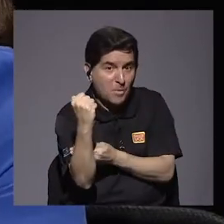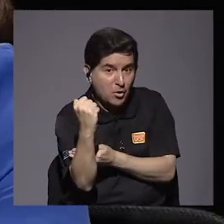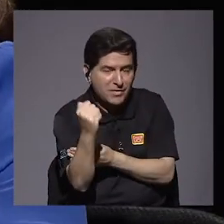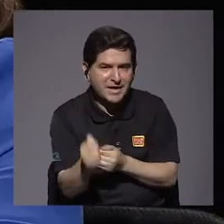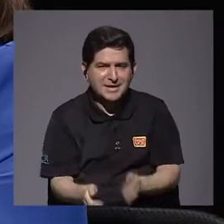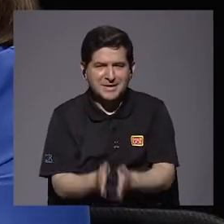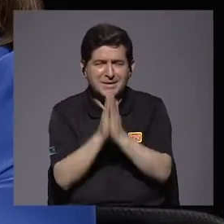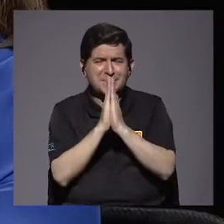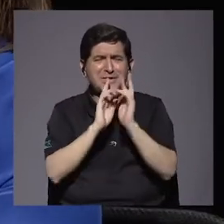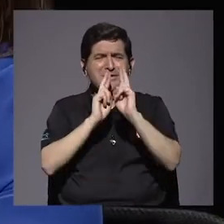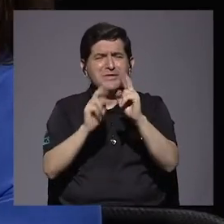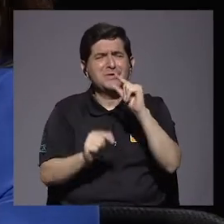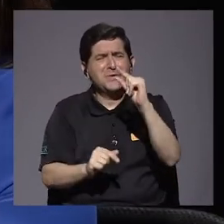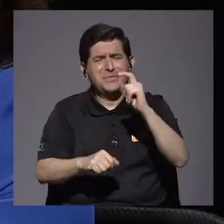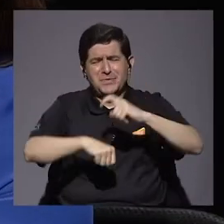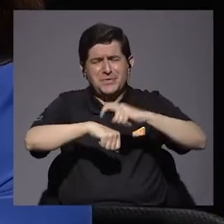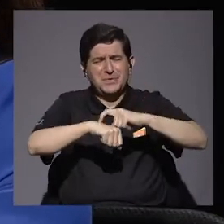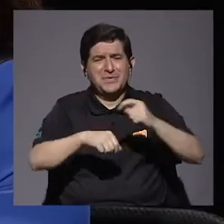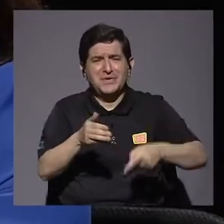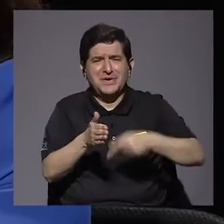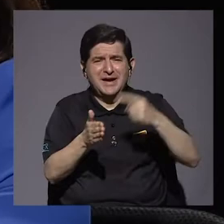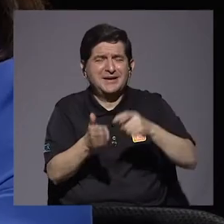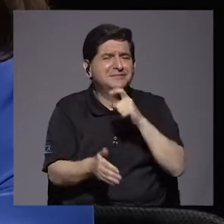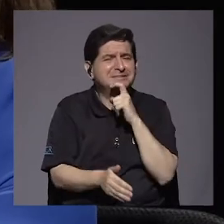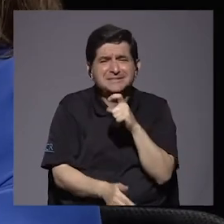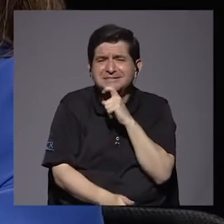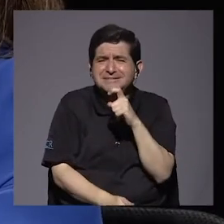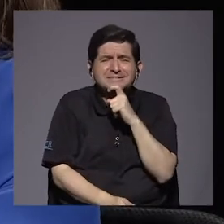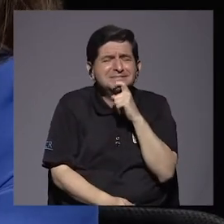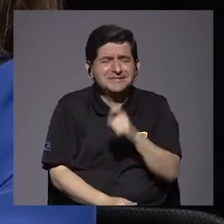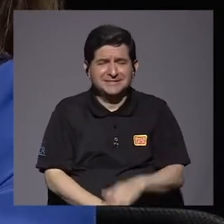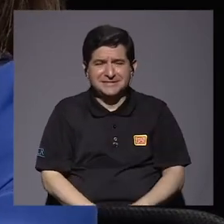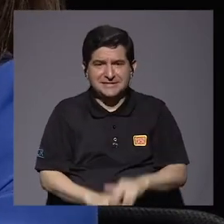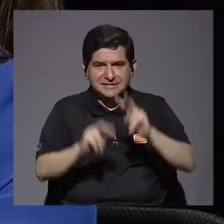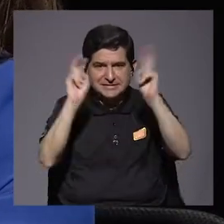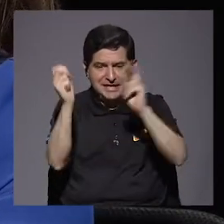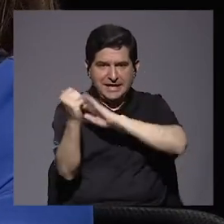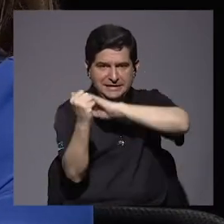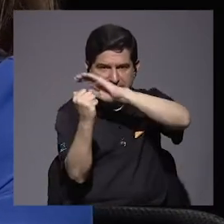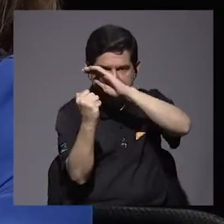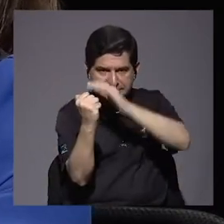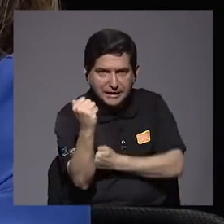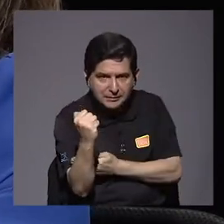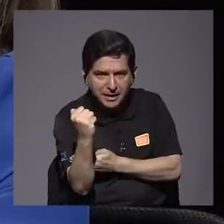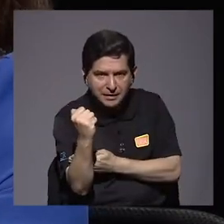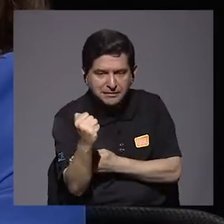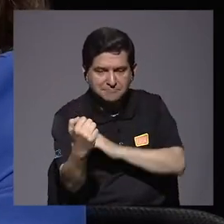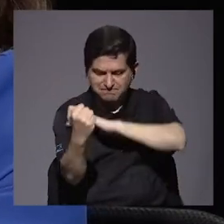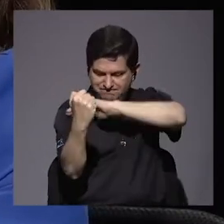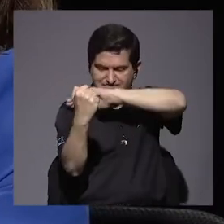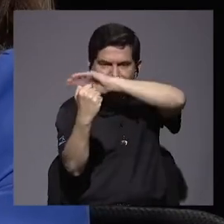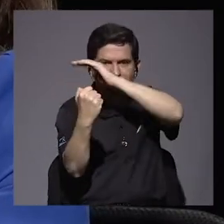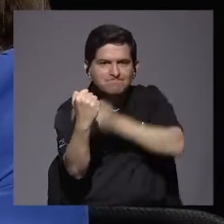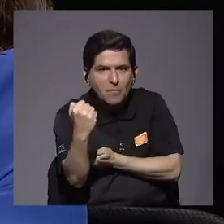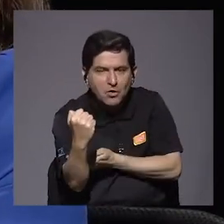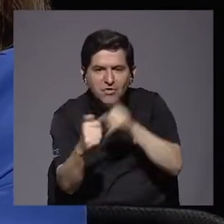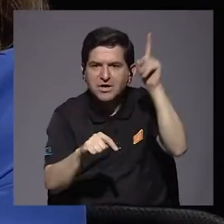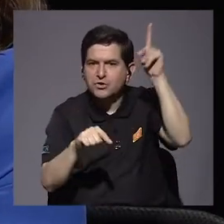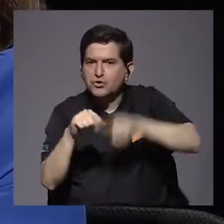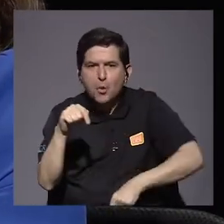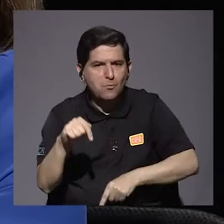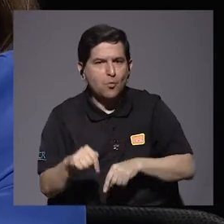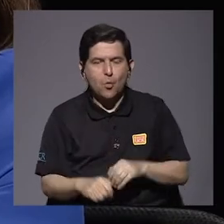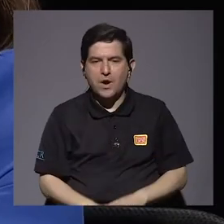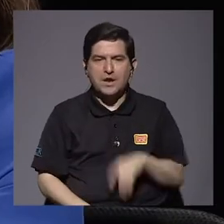pidió una respuesta corta, a veces esta es un poco difícil. En el tema del poder, es que el poder no puede ser